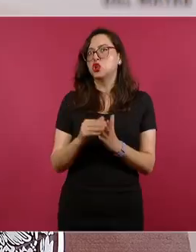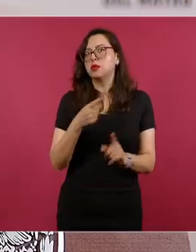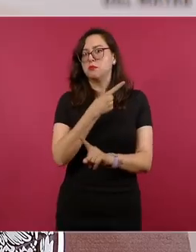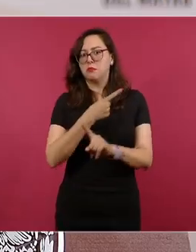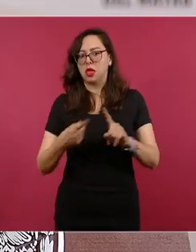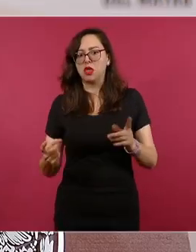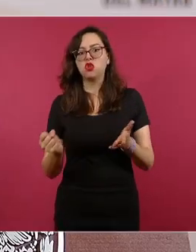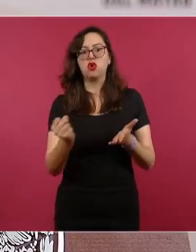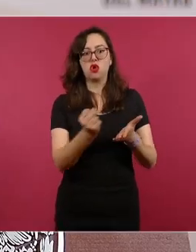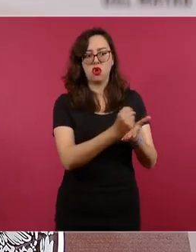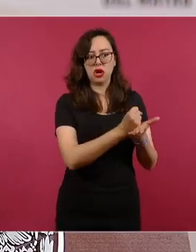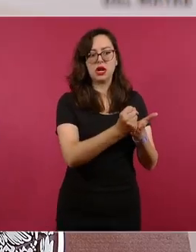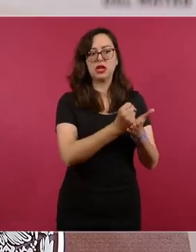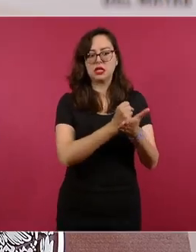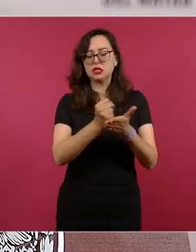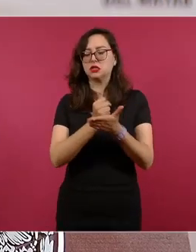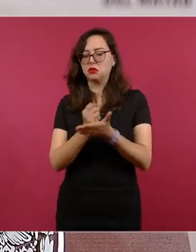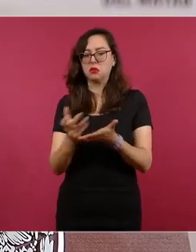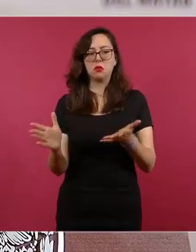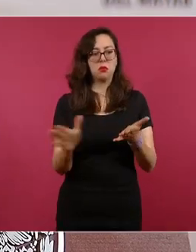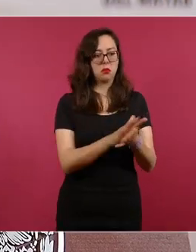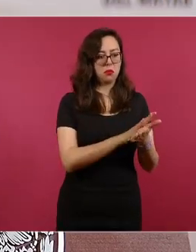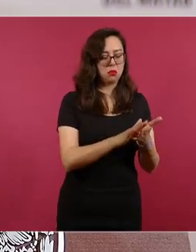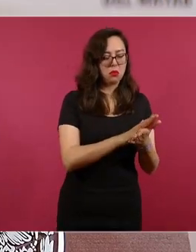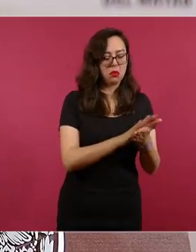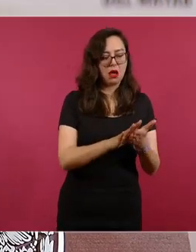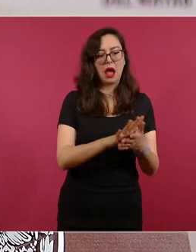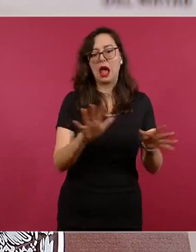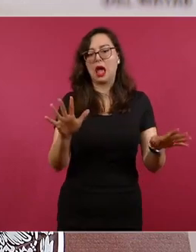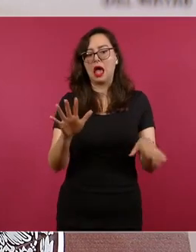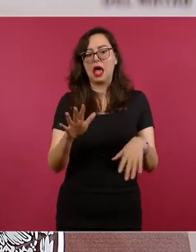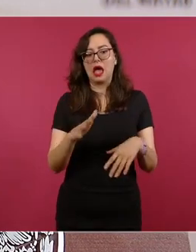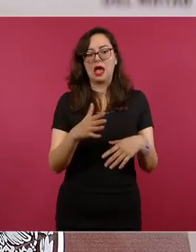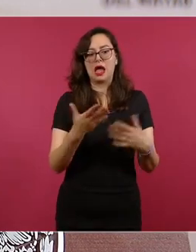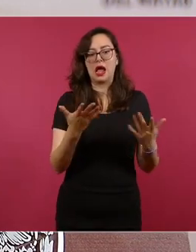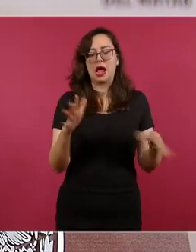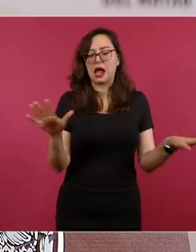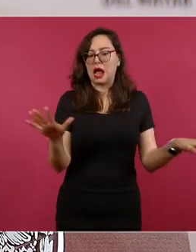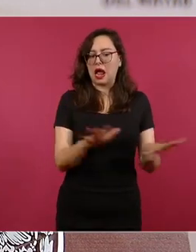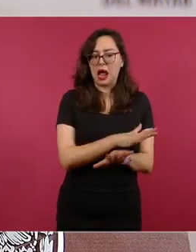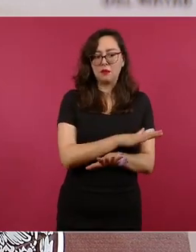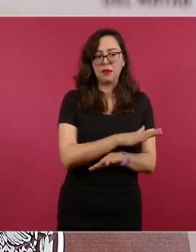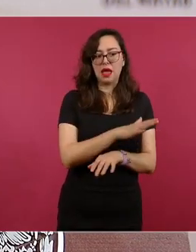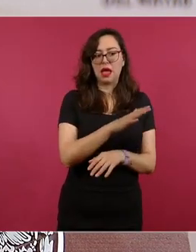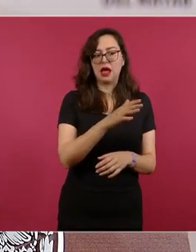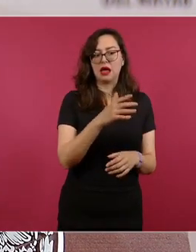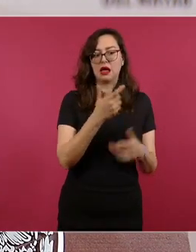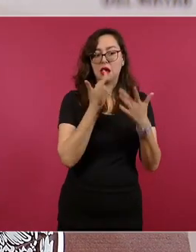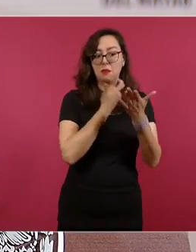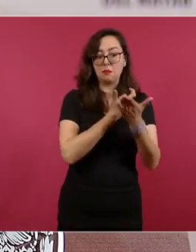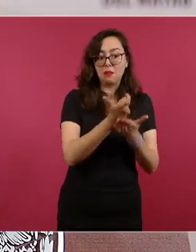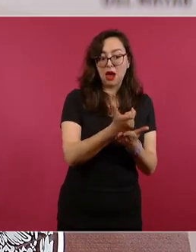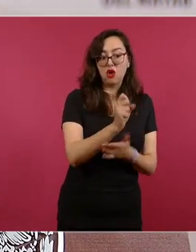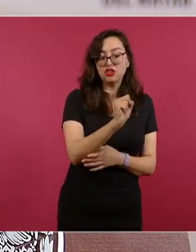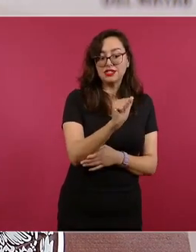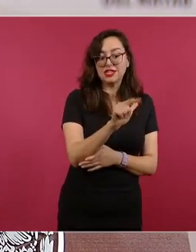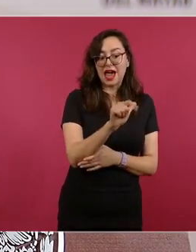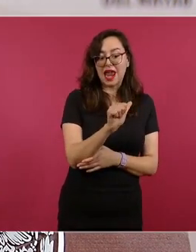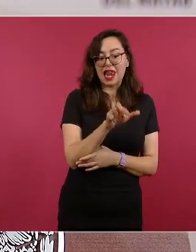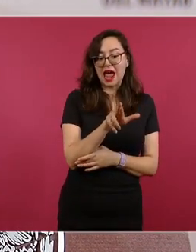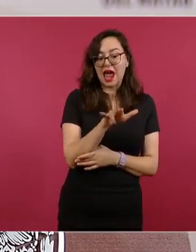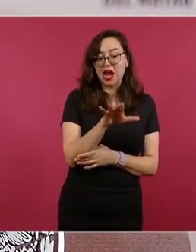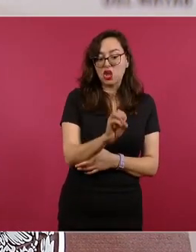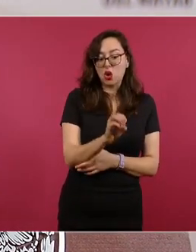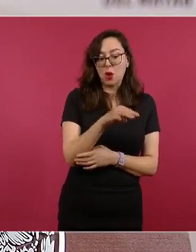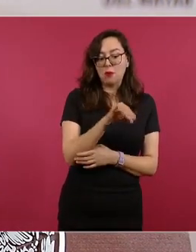de salarios mínimos a pesos, con lo que se les deja fija el pago, se les baja la tasa de interés y se les hace una condonación del saldo